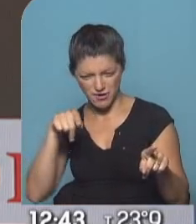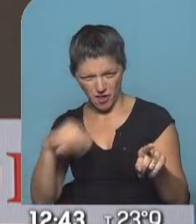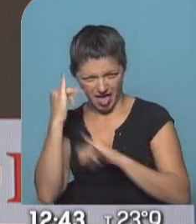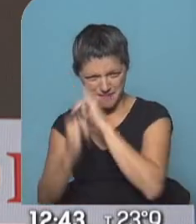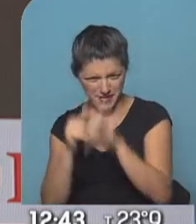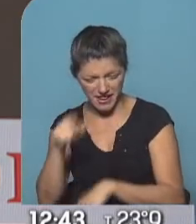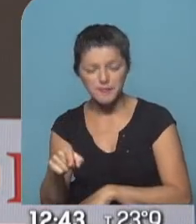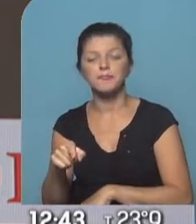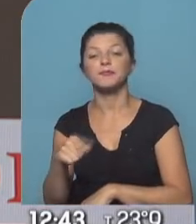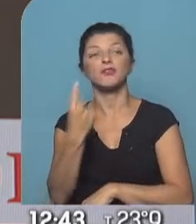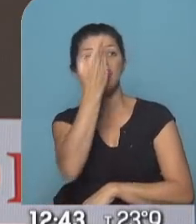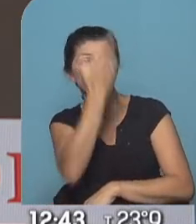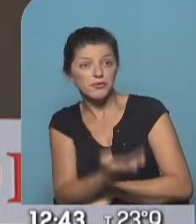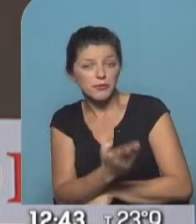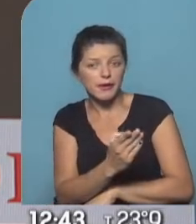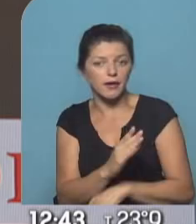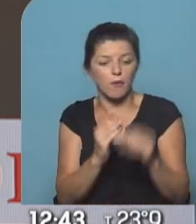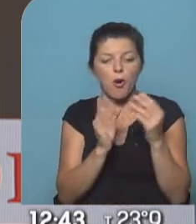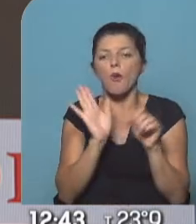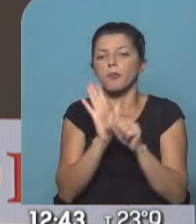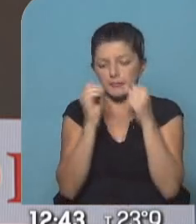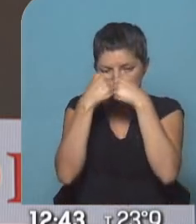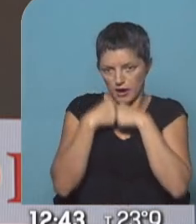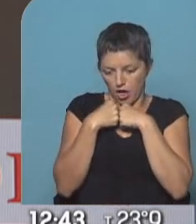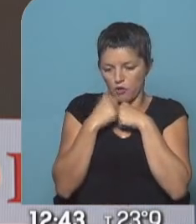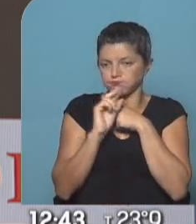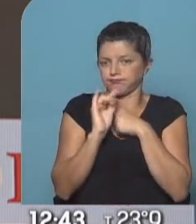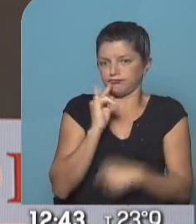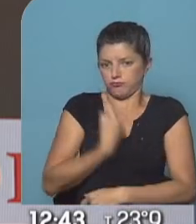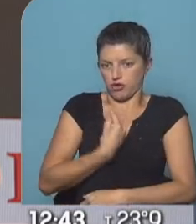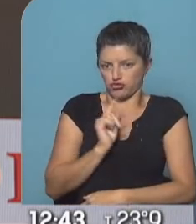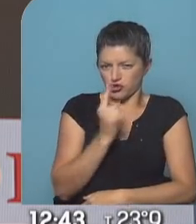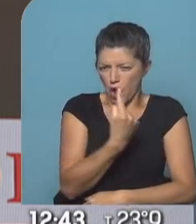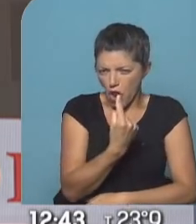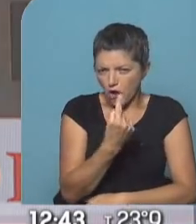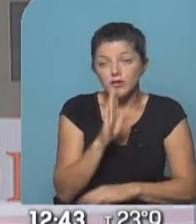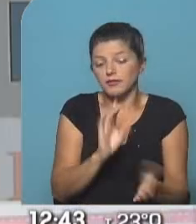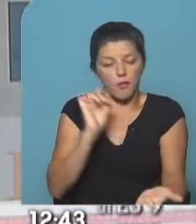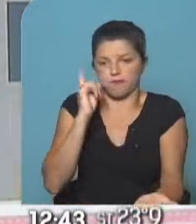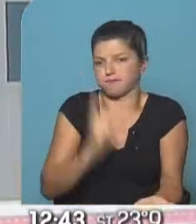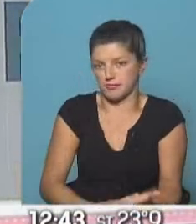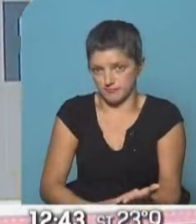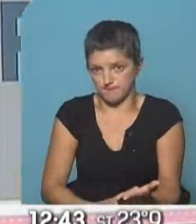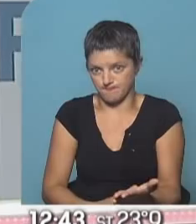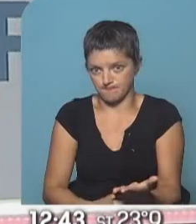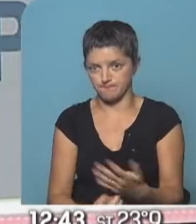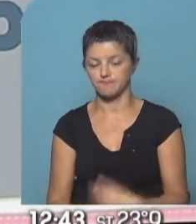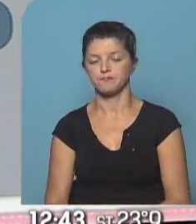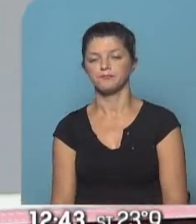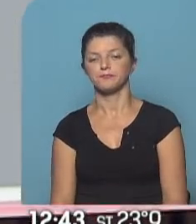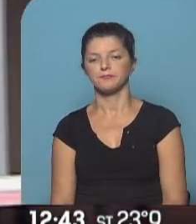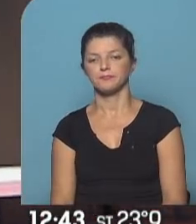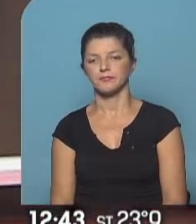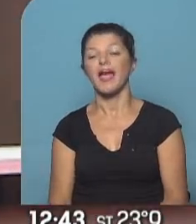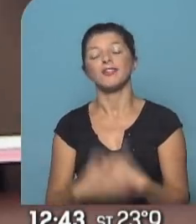un hombre que se refugia en sí mismo, que está solo y que así toma las decisiones. Y creo yo que evidentemente no es